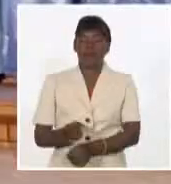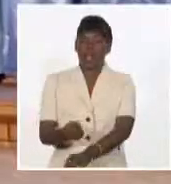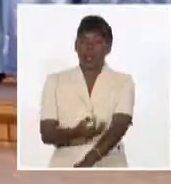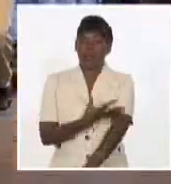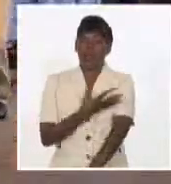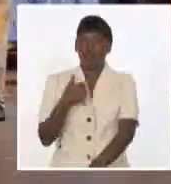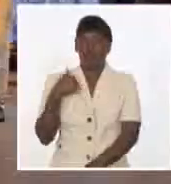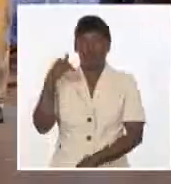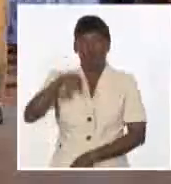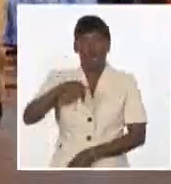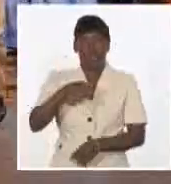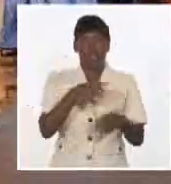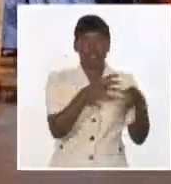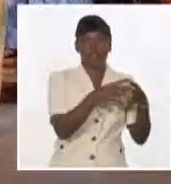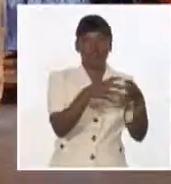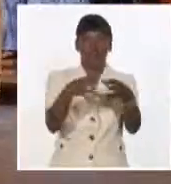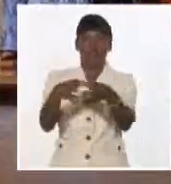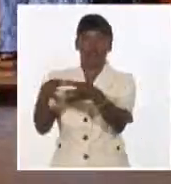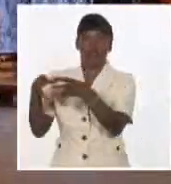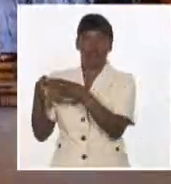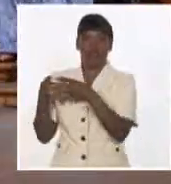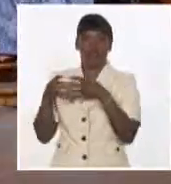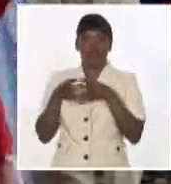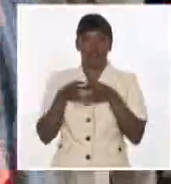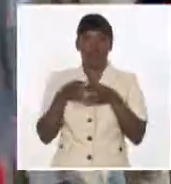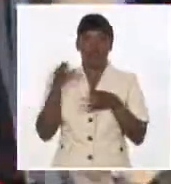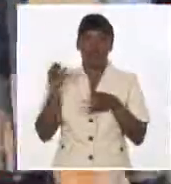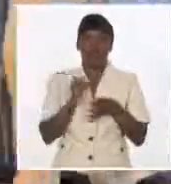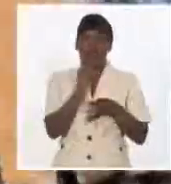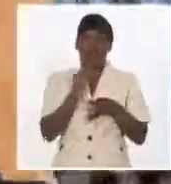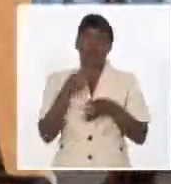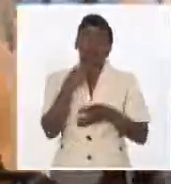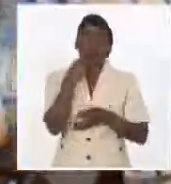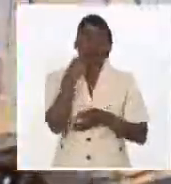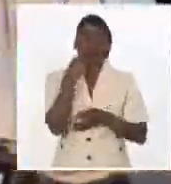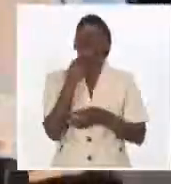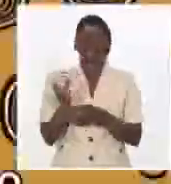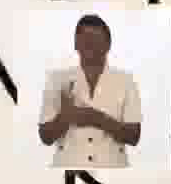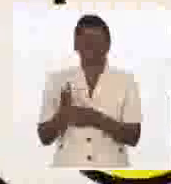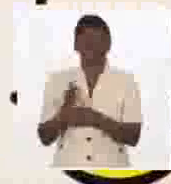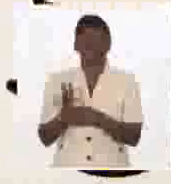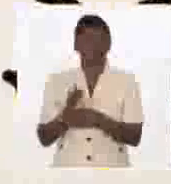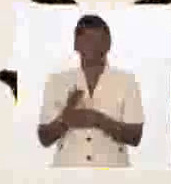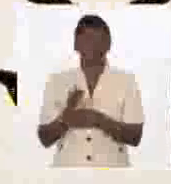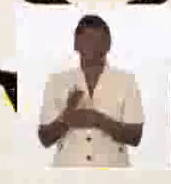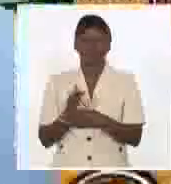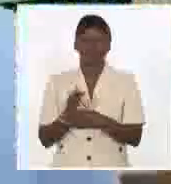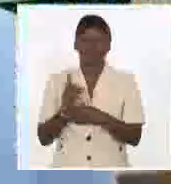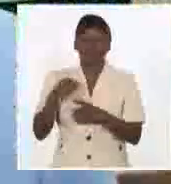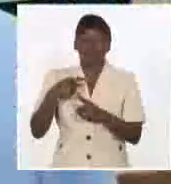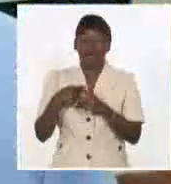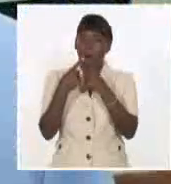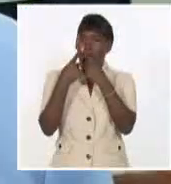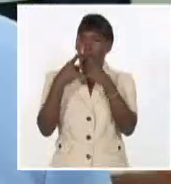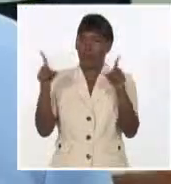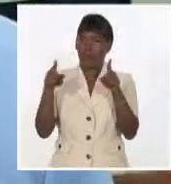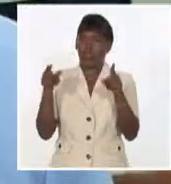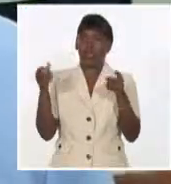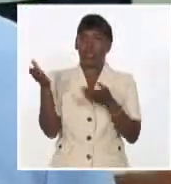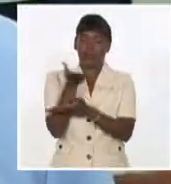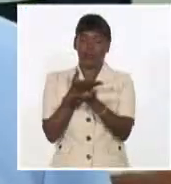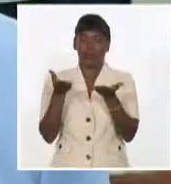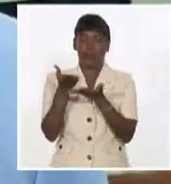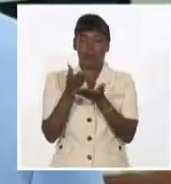escenario con coros profesionales de la ciudad y coros profesionales amigos de otras provincias, además de los coros que han venido invitados de